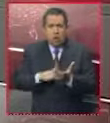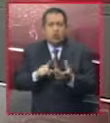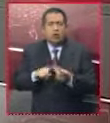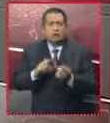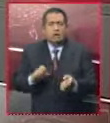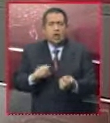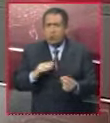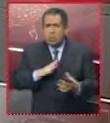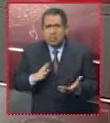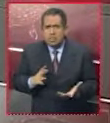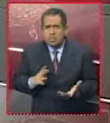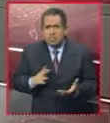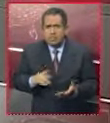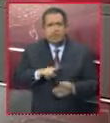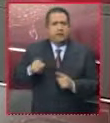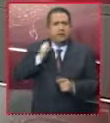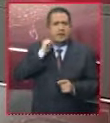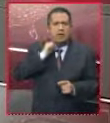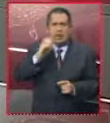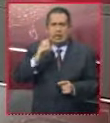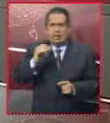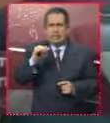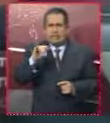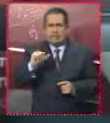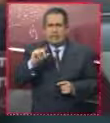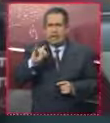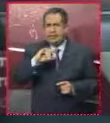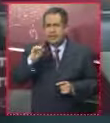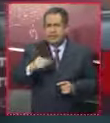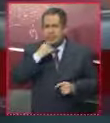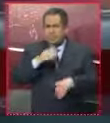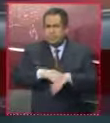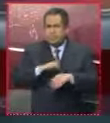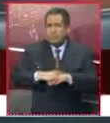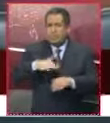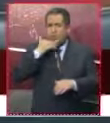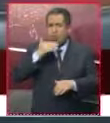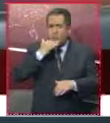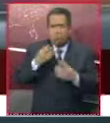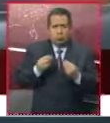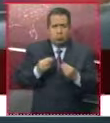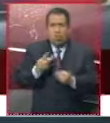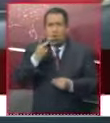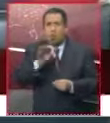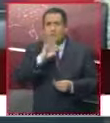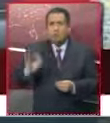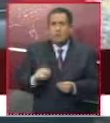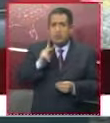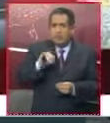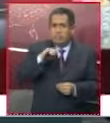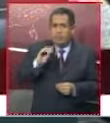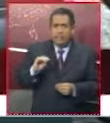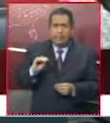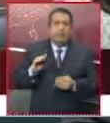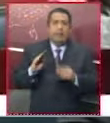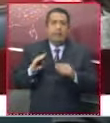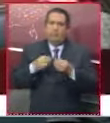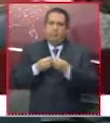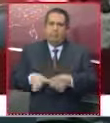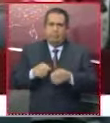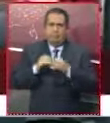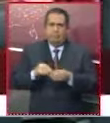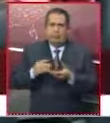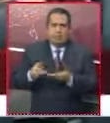su parte, la senadora Cristina Díaz Salazar alertó que debido a la corrupción, un 2% del Producto Interno Bruto se ha visto afectado por las inversiones que